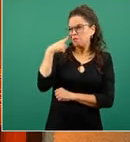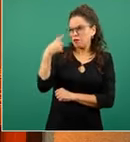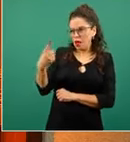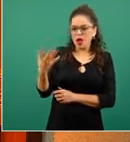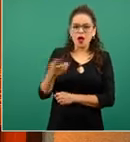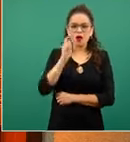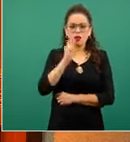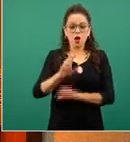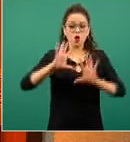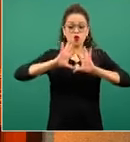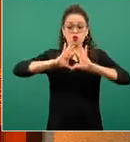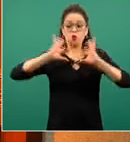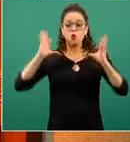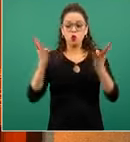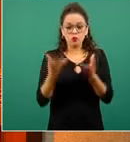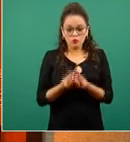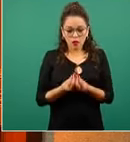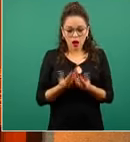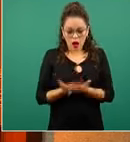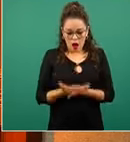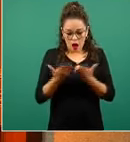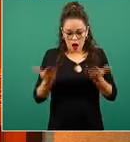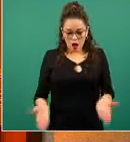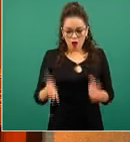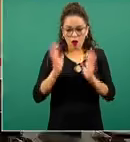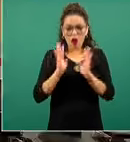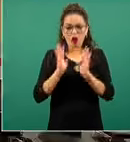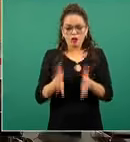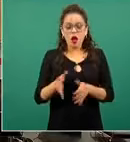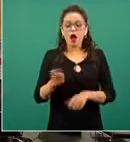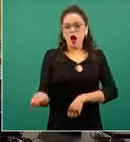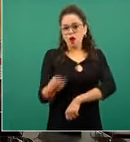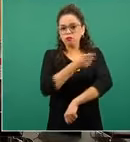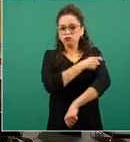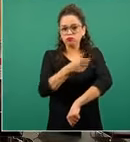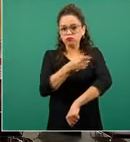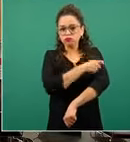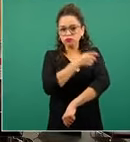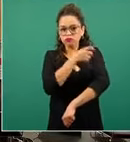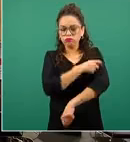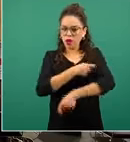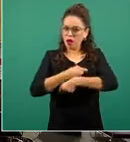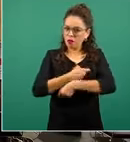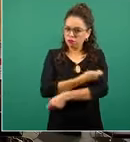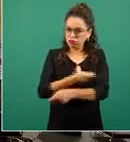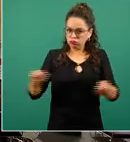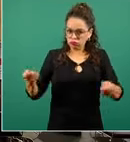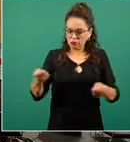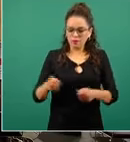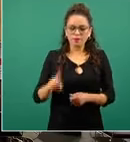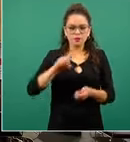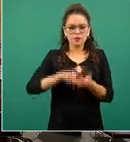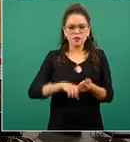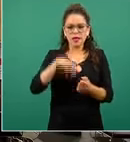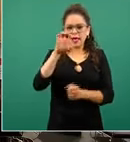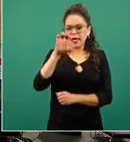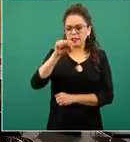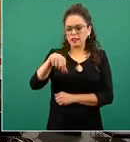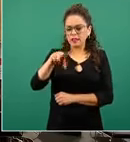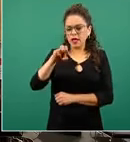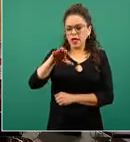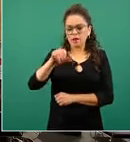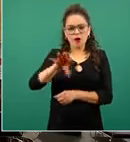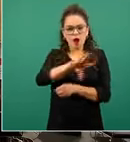el total de esquemas completos que hasta el momento se han aplicado de vacuna. Cuando hablamos de esquemas completos, nos estamos refiriendo precisamente a